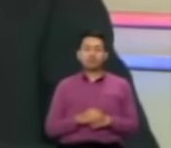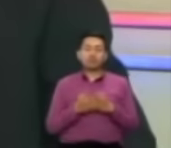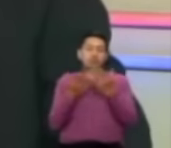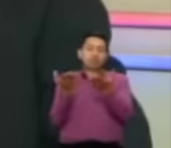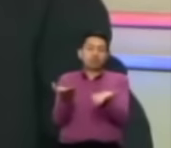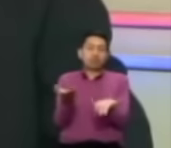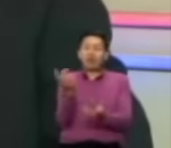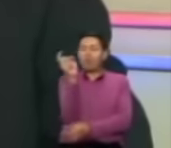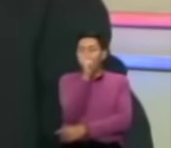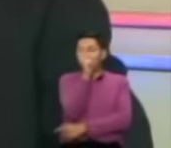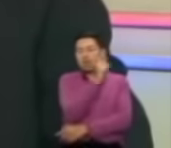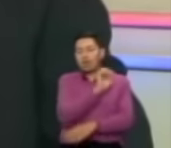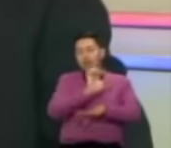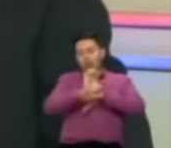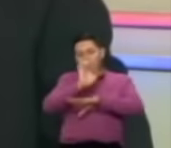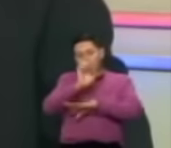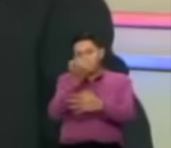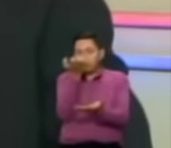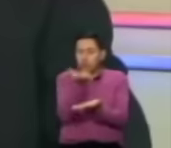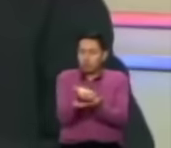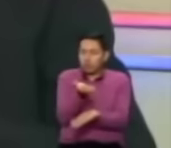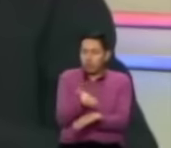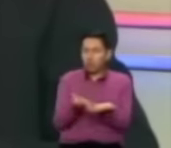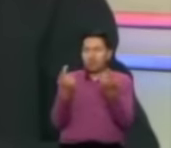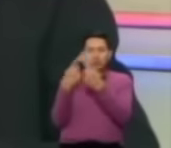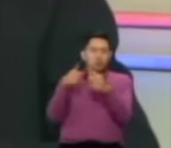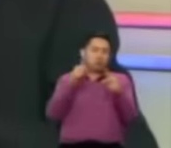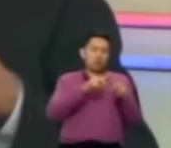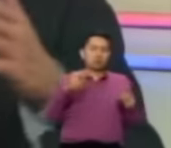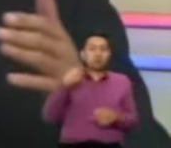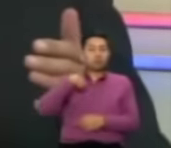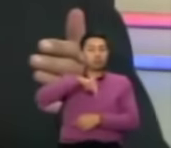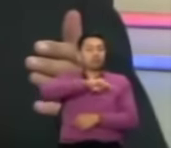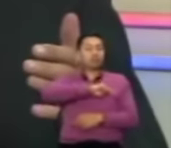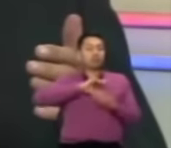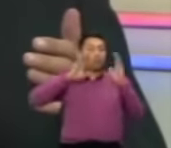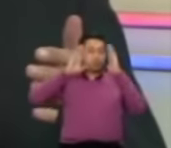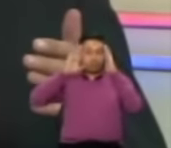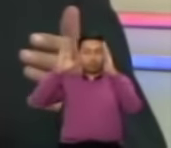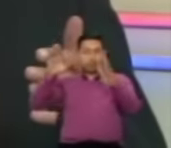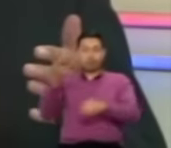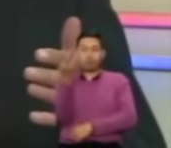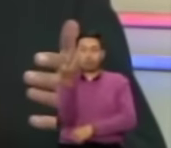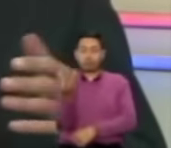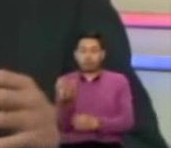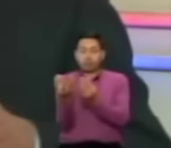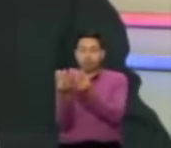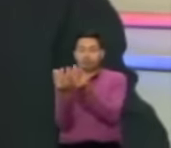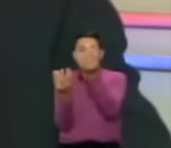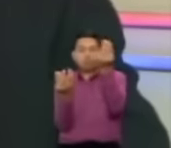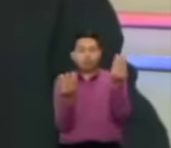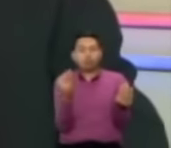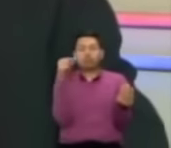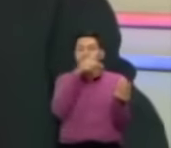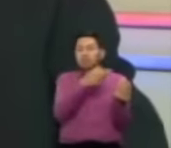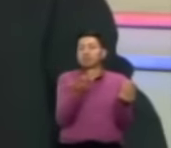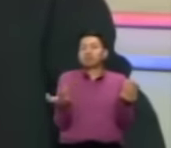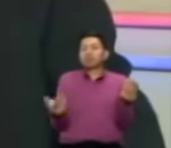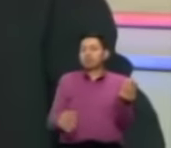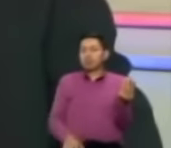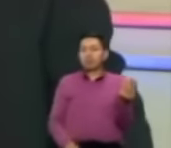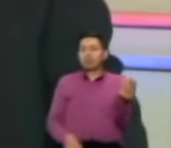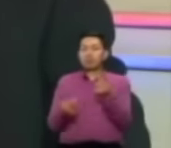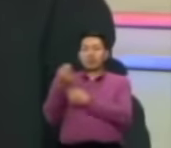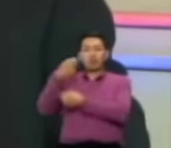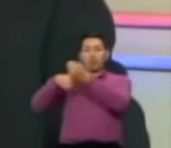sociales, productivas que la patria tenía represadas. Y en ese sentido, una parte ha sido con los ingresos que hemos tenido de la